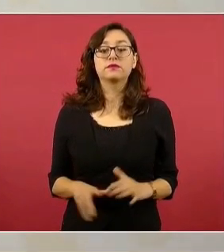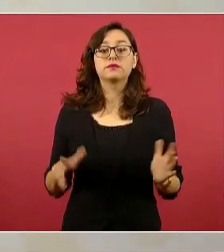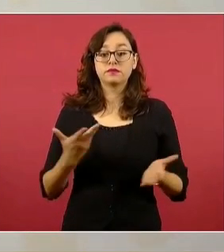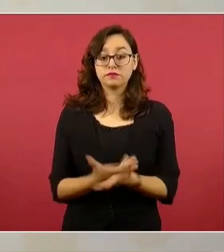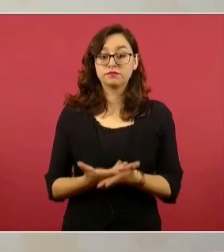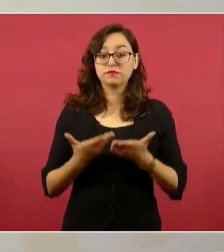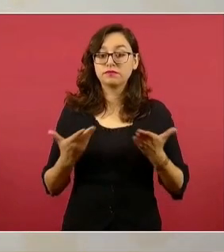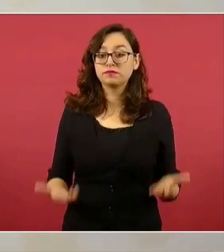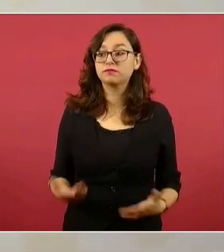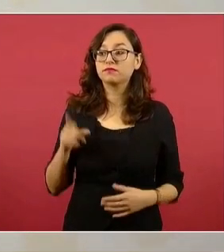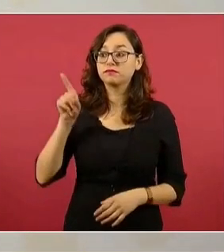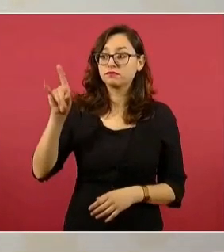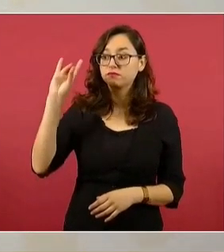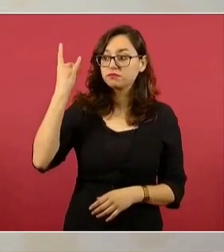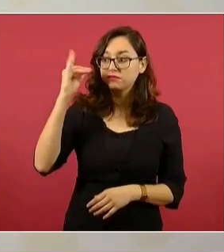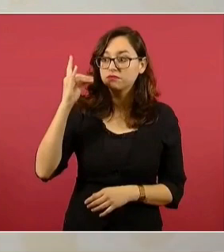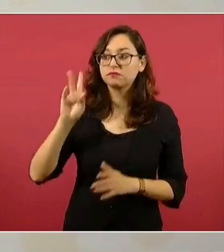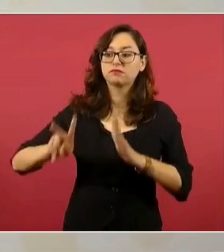boliviano,